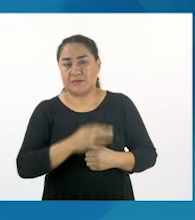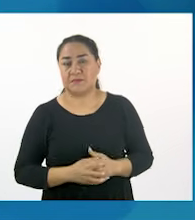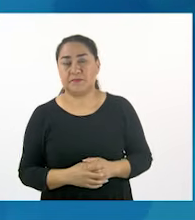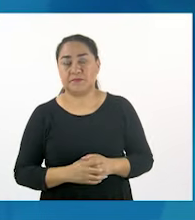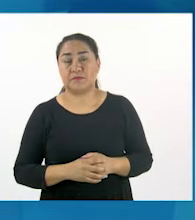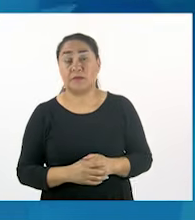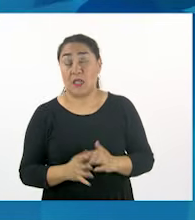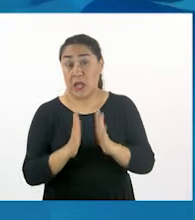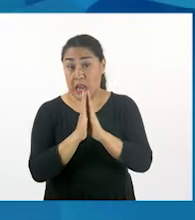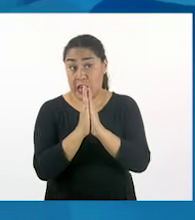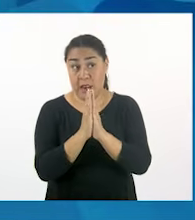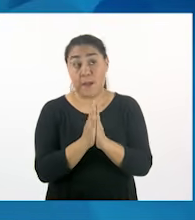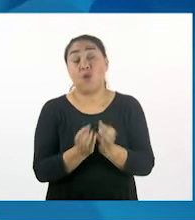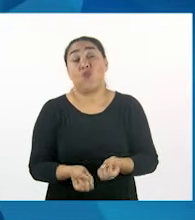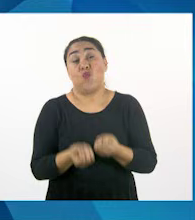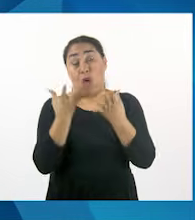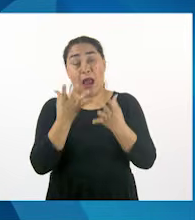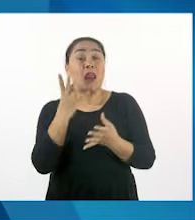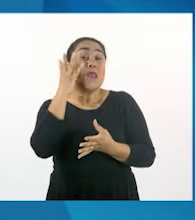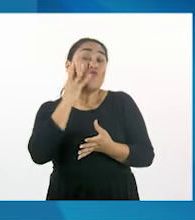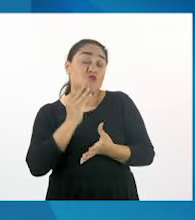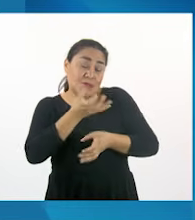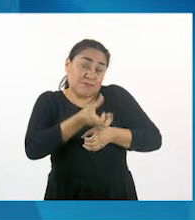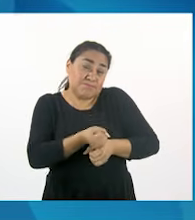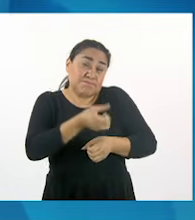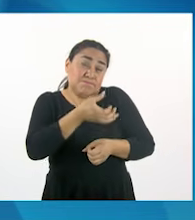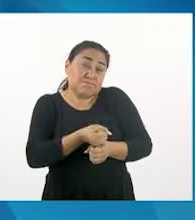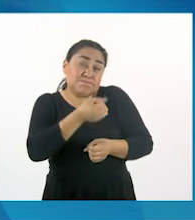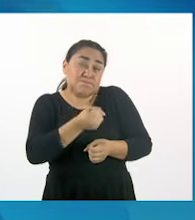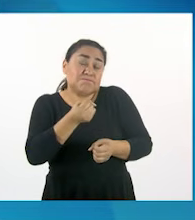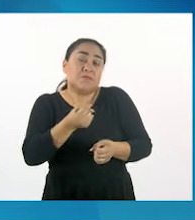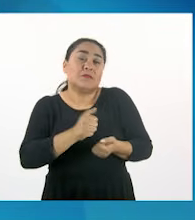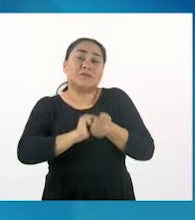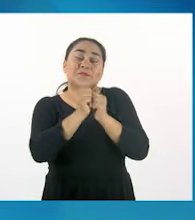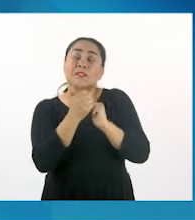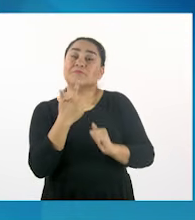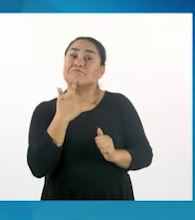¿Cuántos limones tienes que echar a la limonada para que estepa rica?